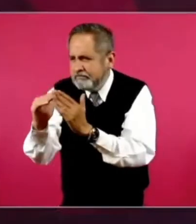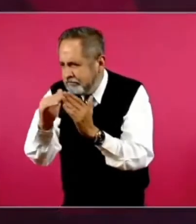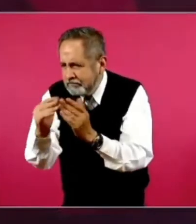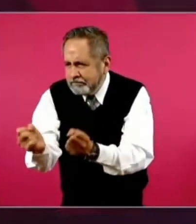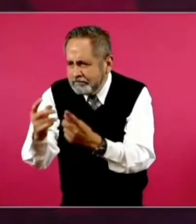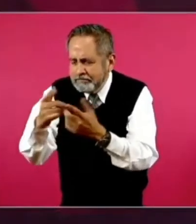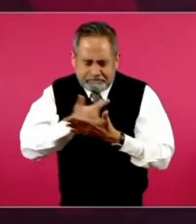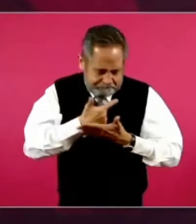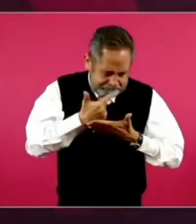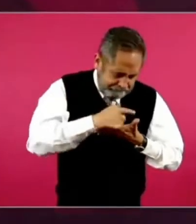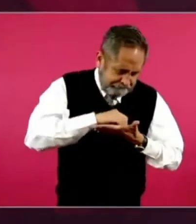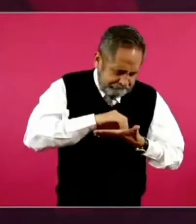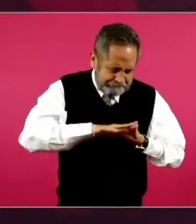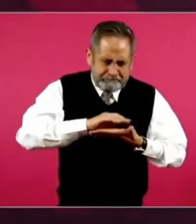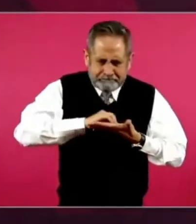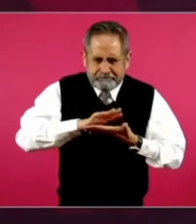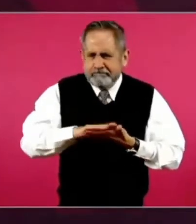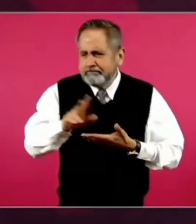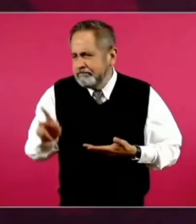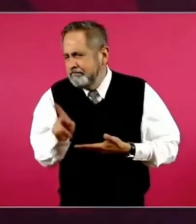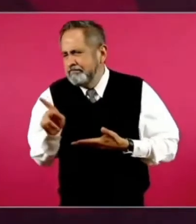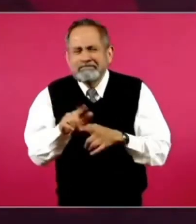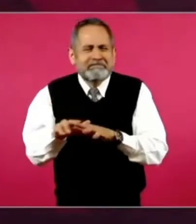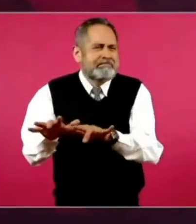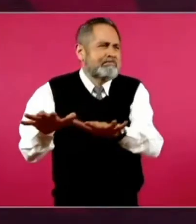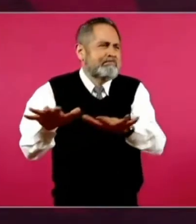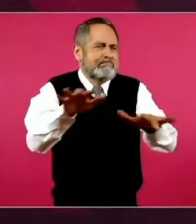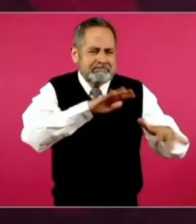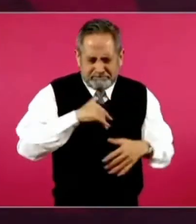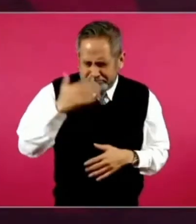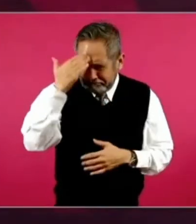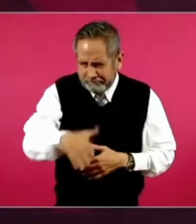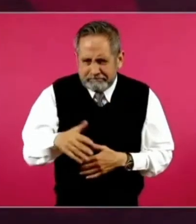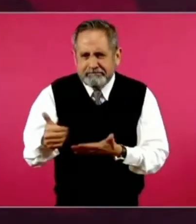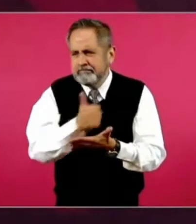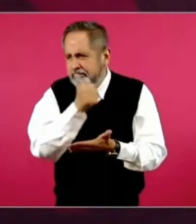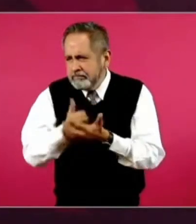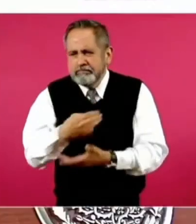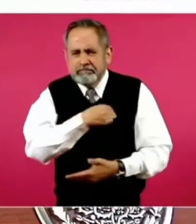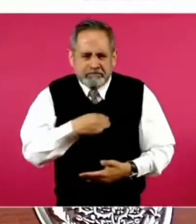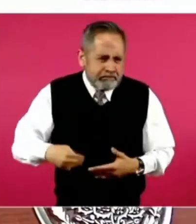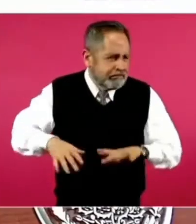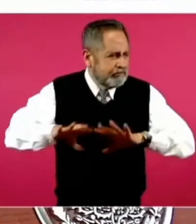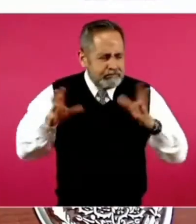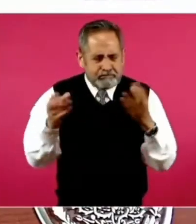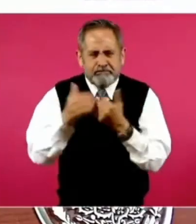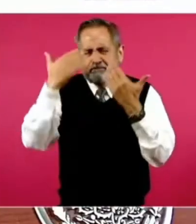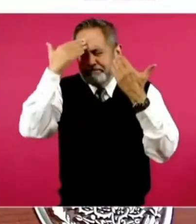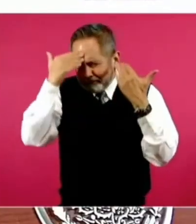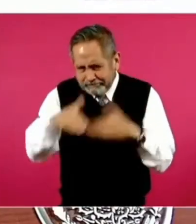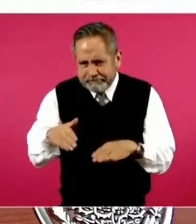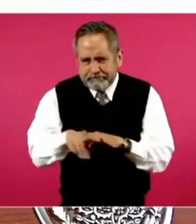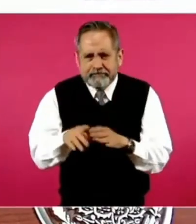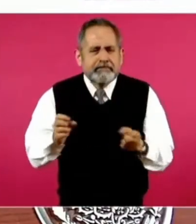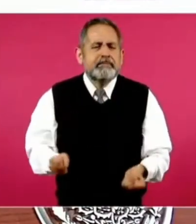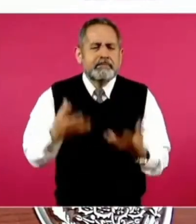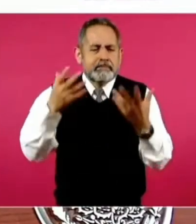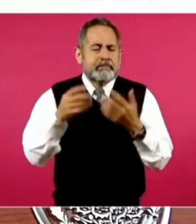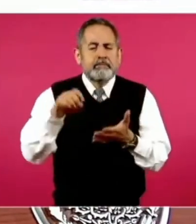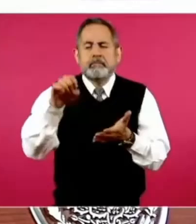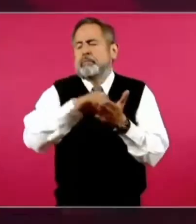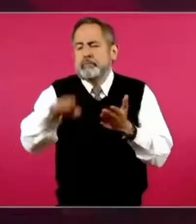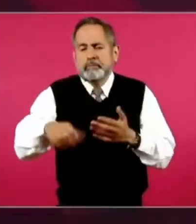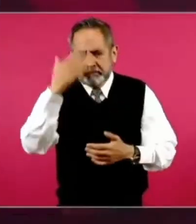comunidades, ¿sí?, pueblos, ciudades, municipios. Sabemos, por